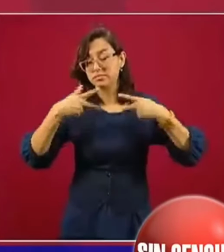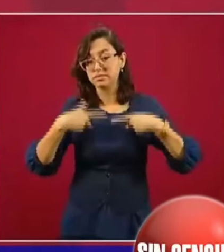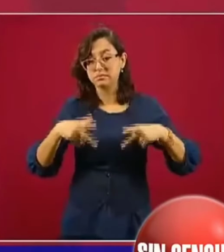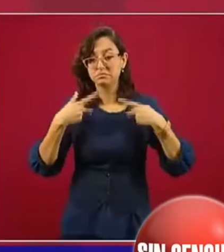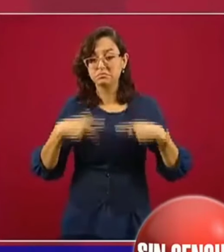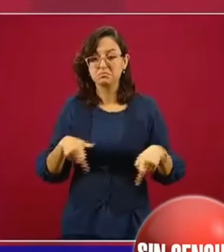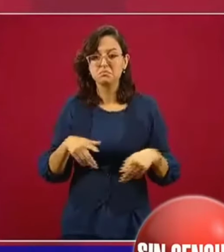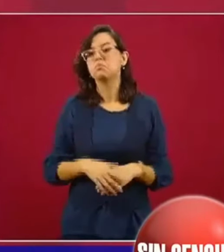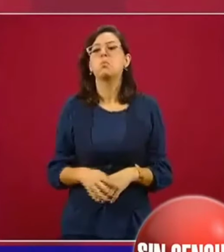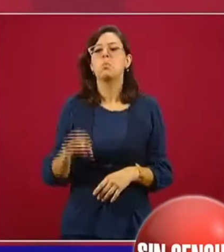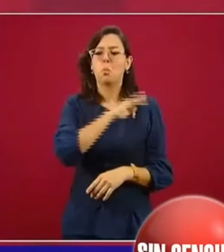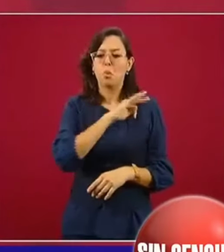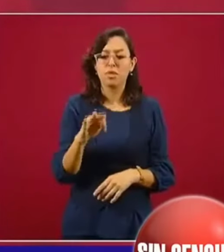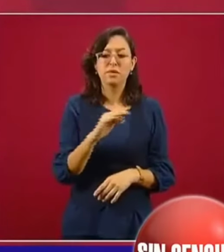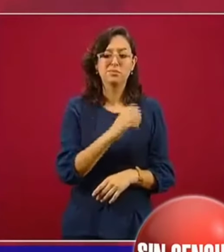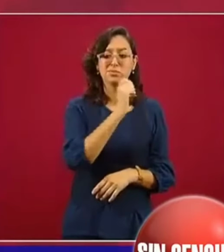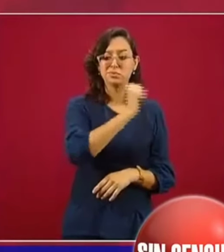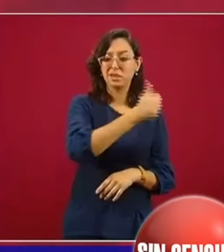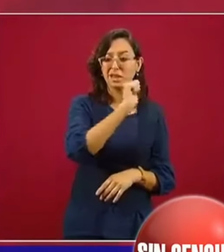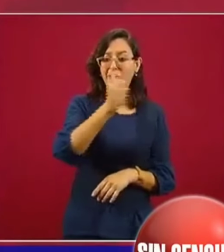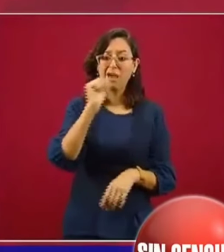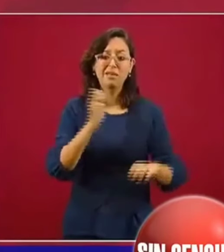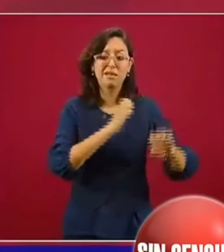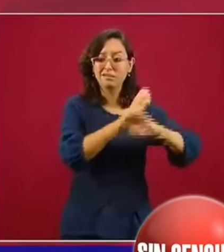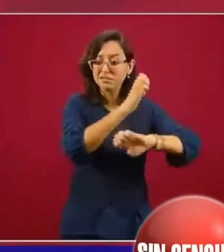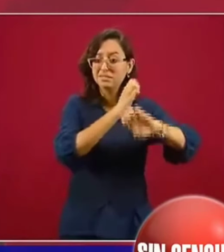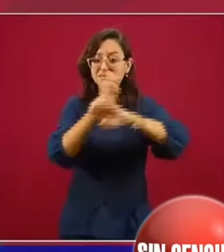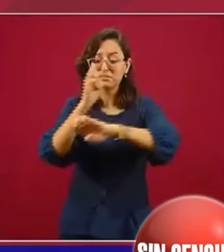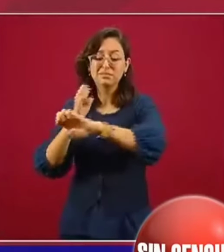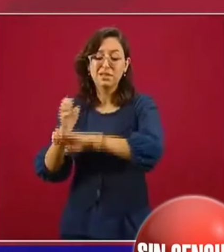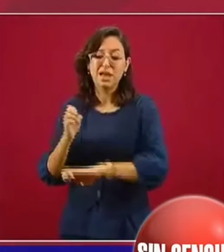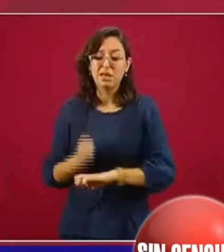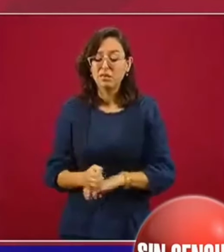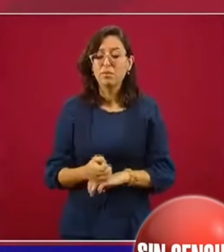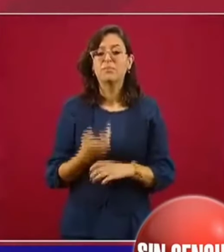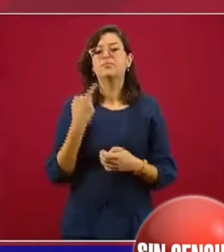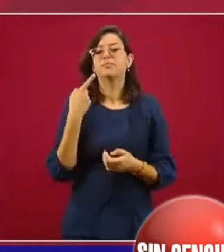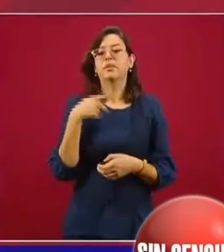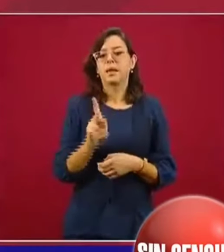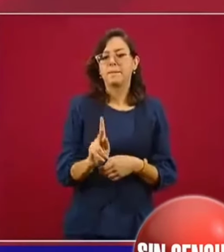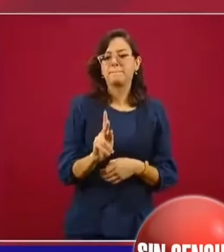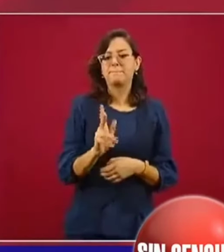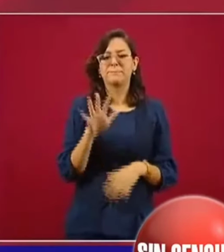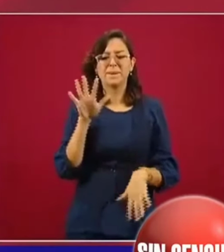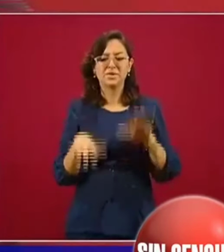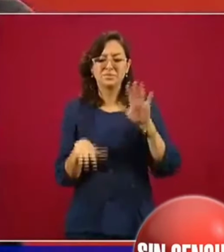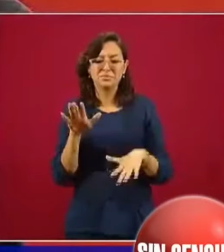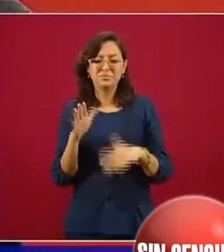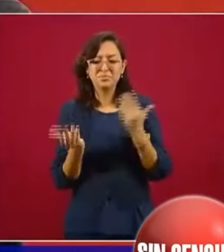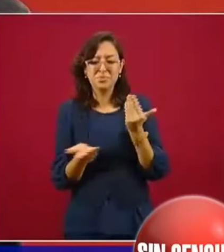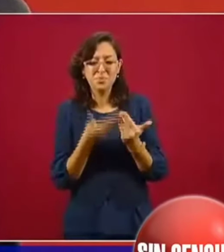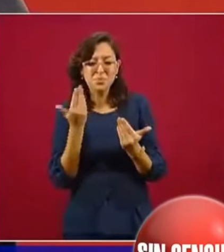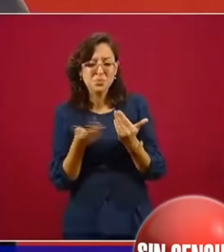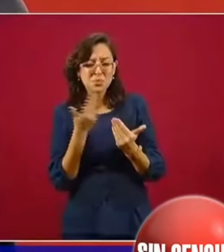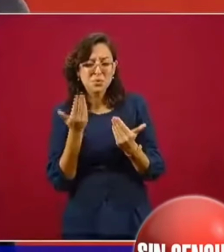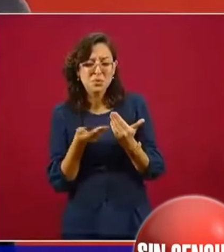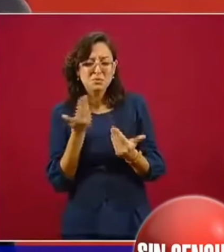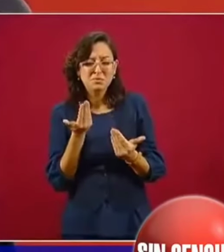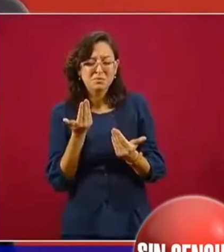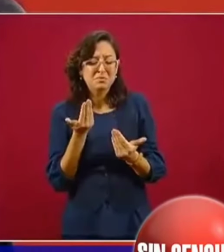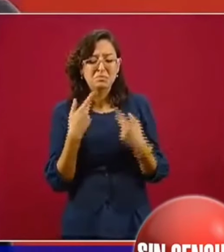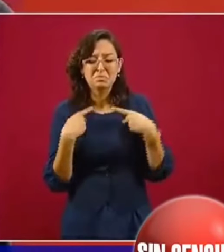Podríamos hacer una curva por cada poblado, pero en la medida en que hay pequeños números de casos, la curva ya no